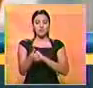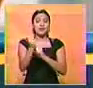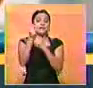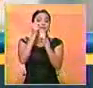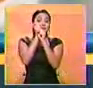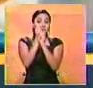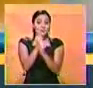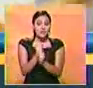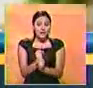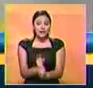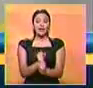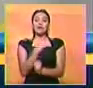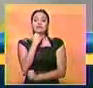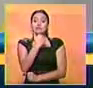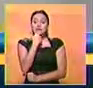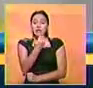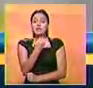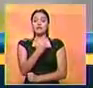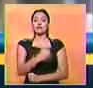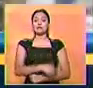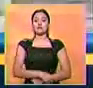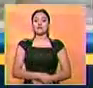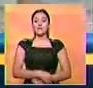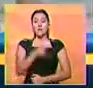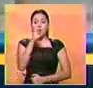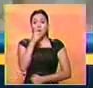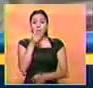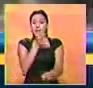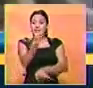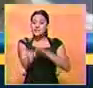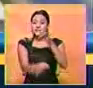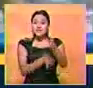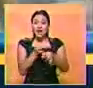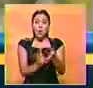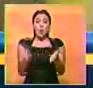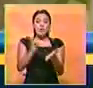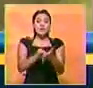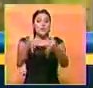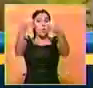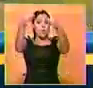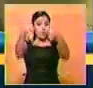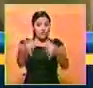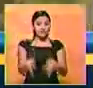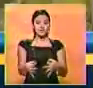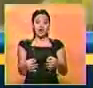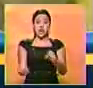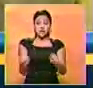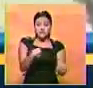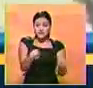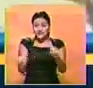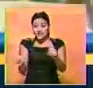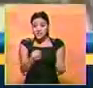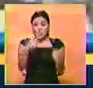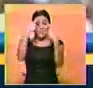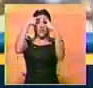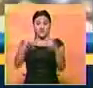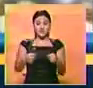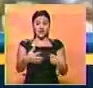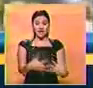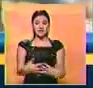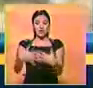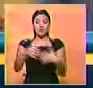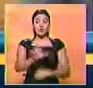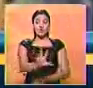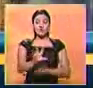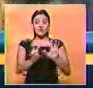que en pocos instantes Lance Armstrong dé a conocer los detalles de su regreso oficial al ciclismo profesional estadounidense de 37 años